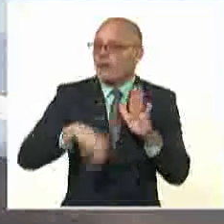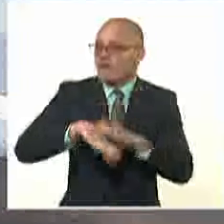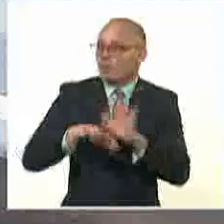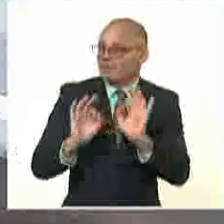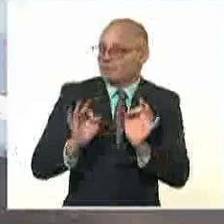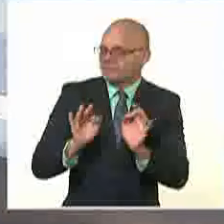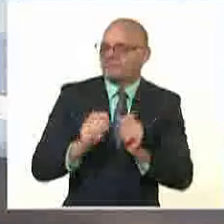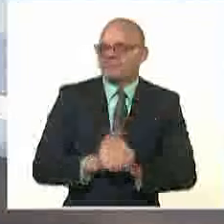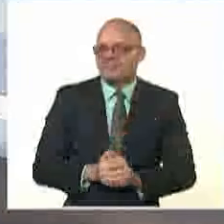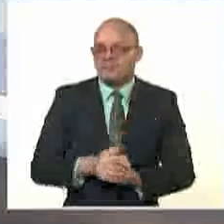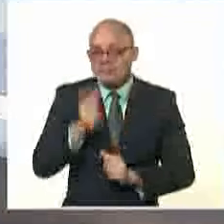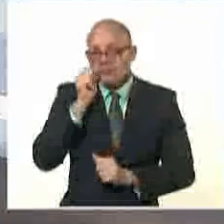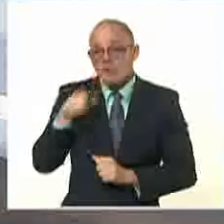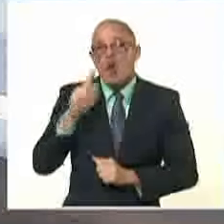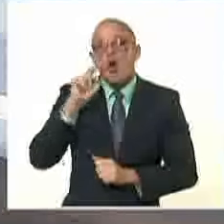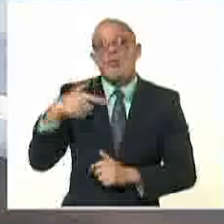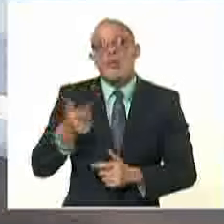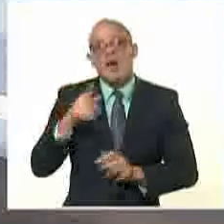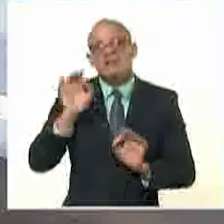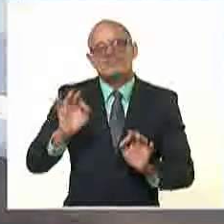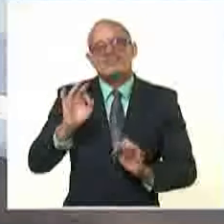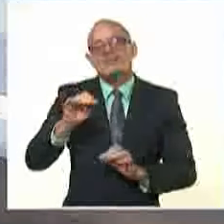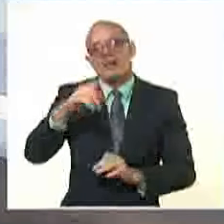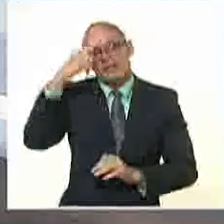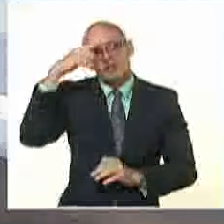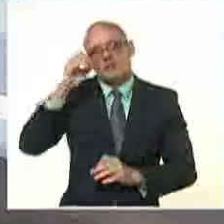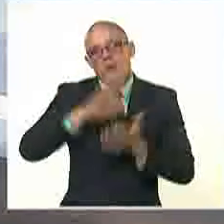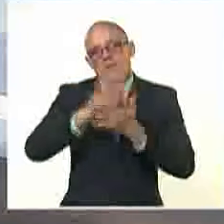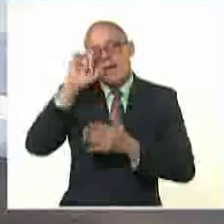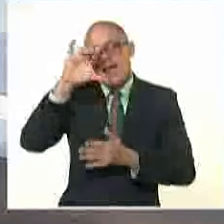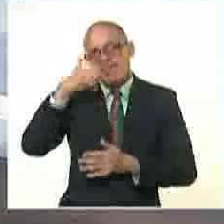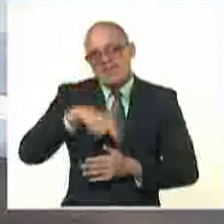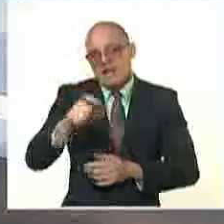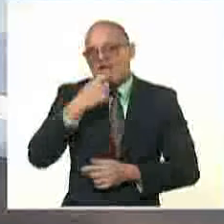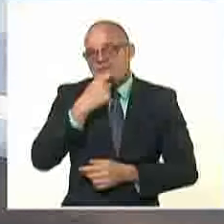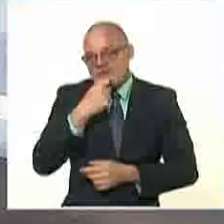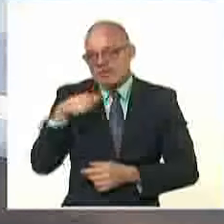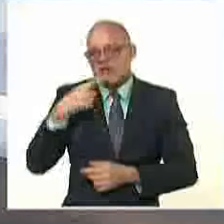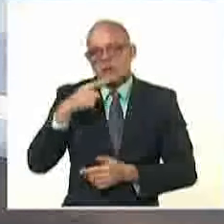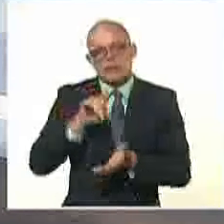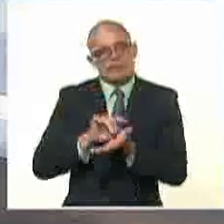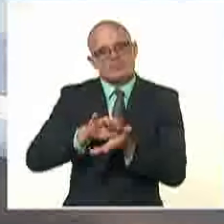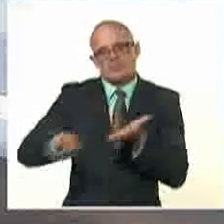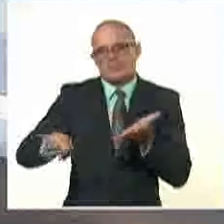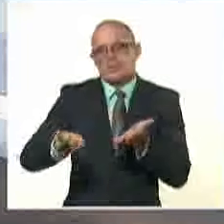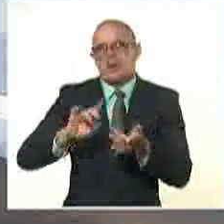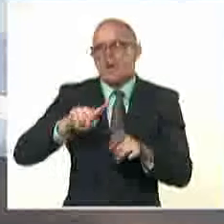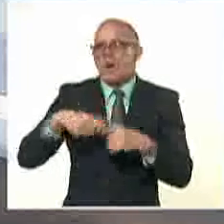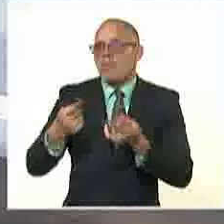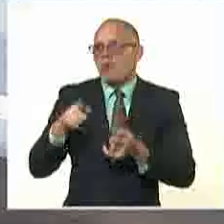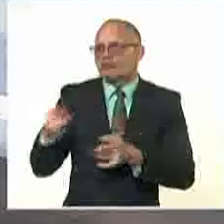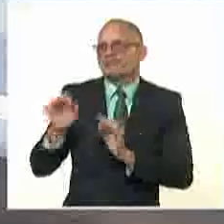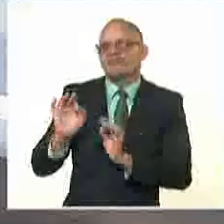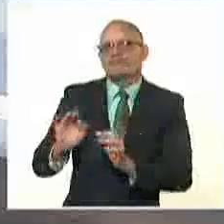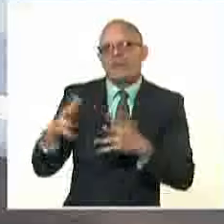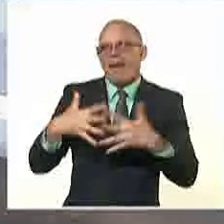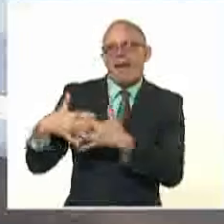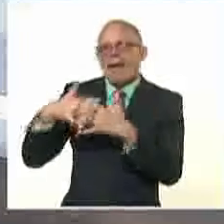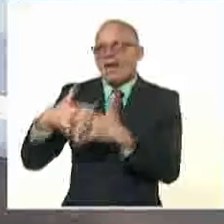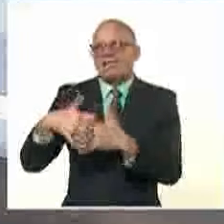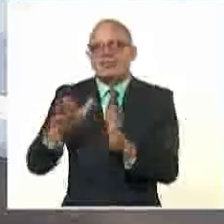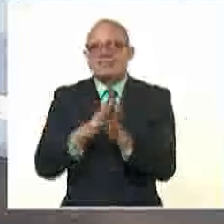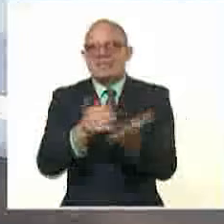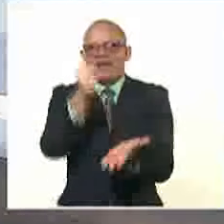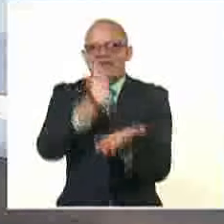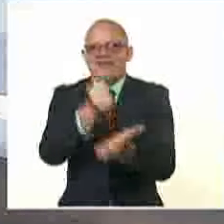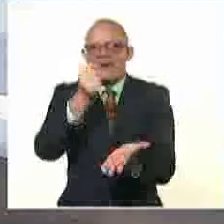árbitro somalí Omar Abdulkabir Altan fue apartado del Mundial 2026 luego de que Estados Unidos le negara la entrada al país a su arribo